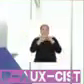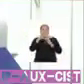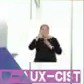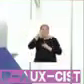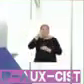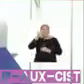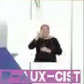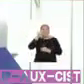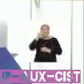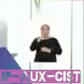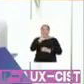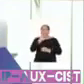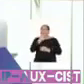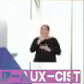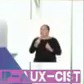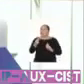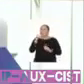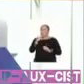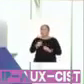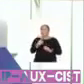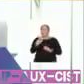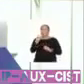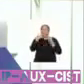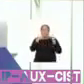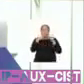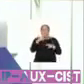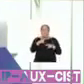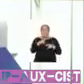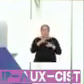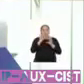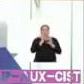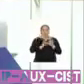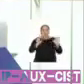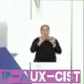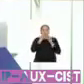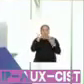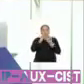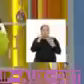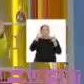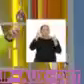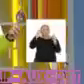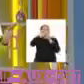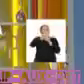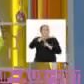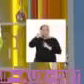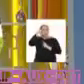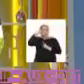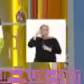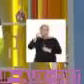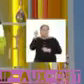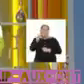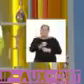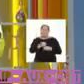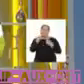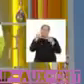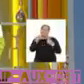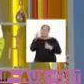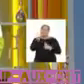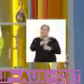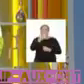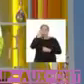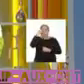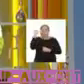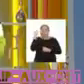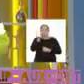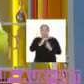de Claudia me gustó mucho. Ella está convencida de la importancia de los estudios para lograr los sueños. Claro. Y qué bueno que esos